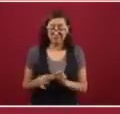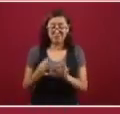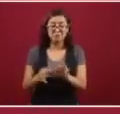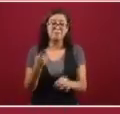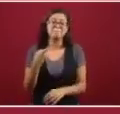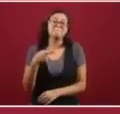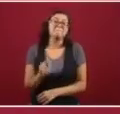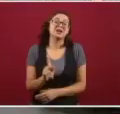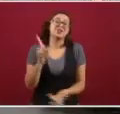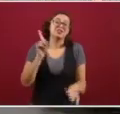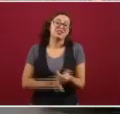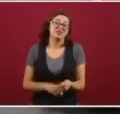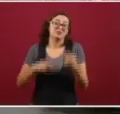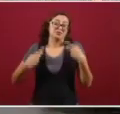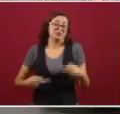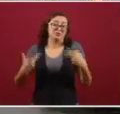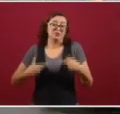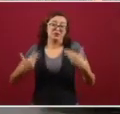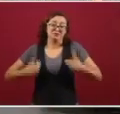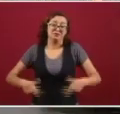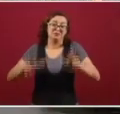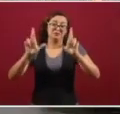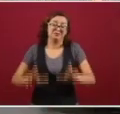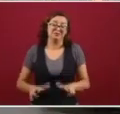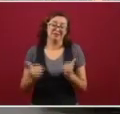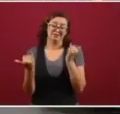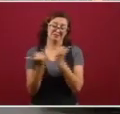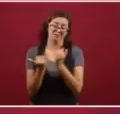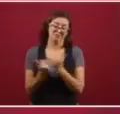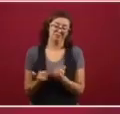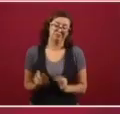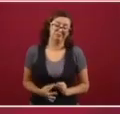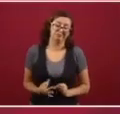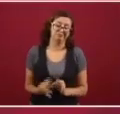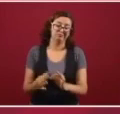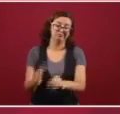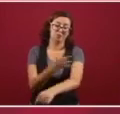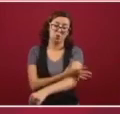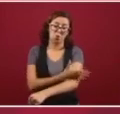representan las instituciones son gentes honestos